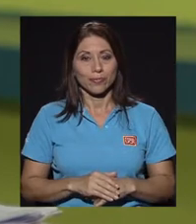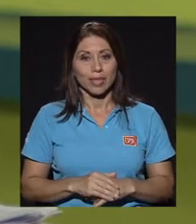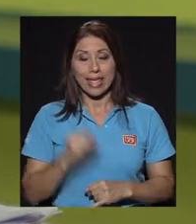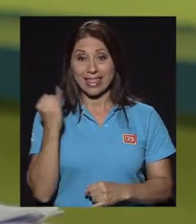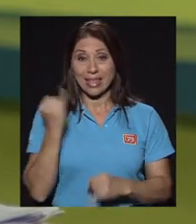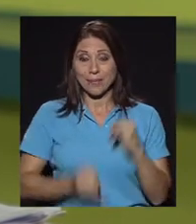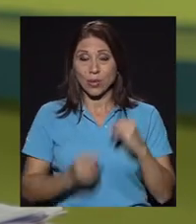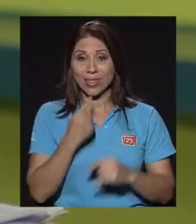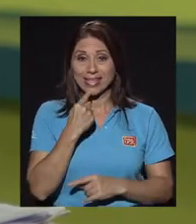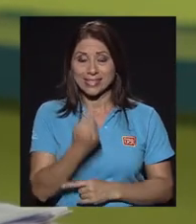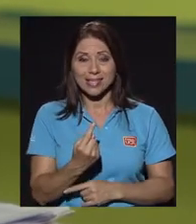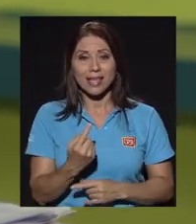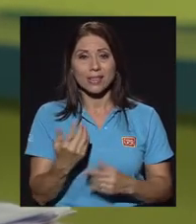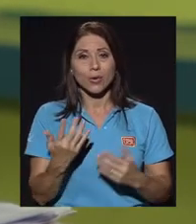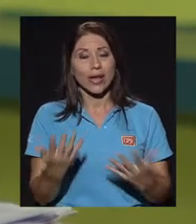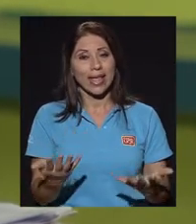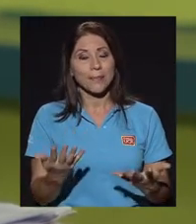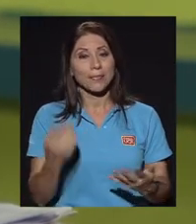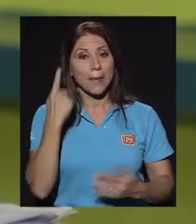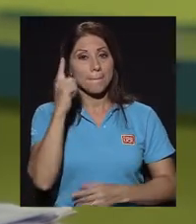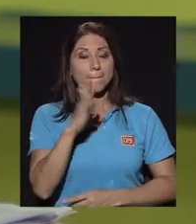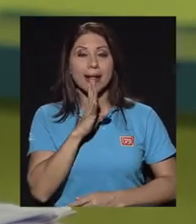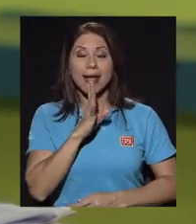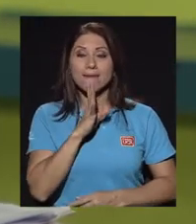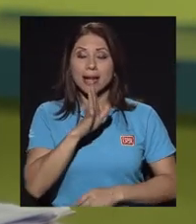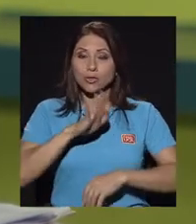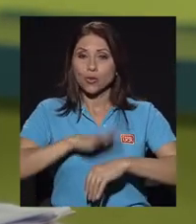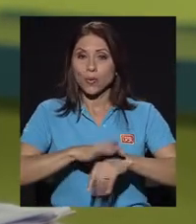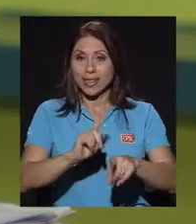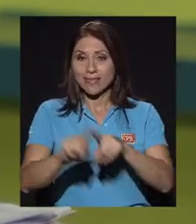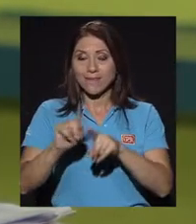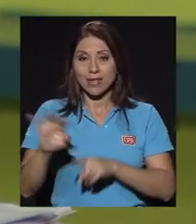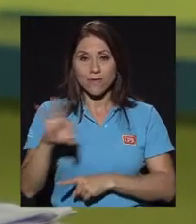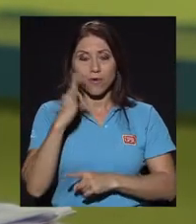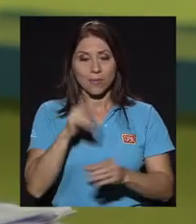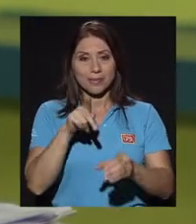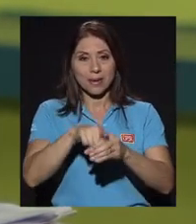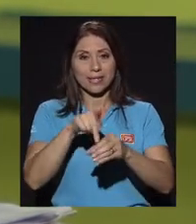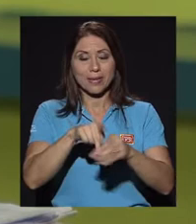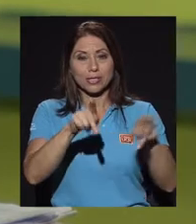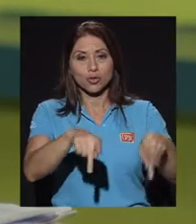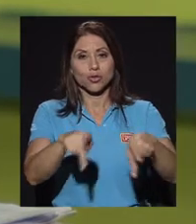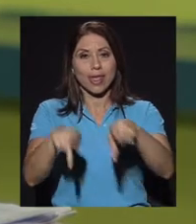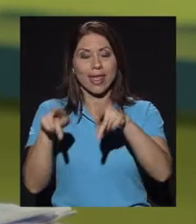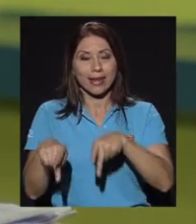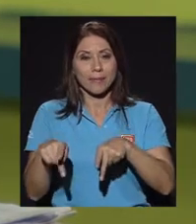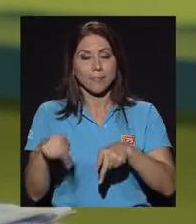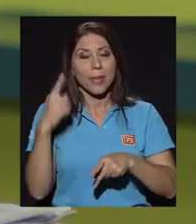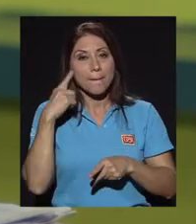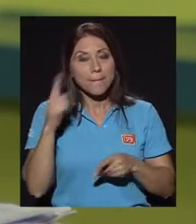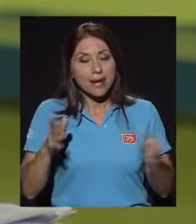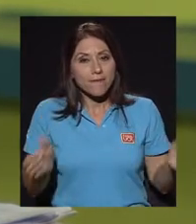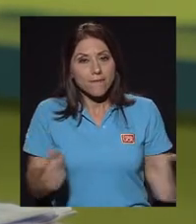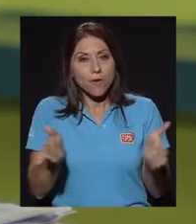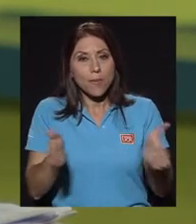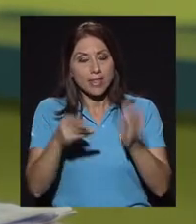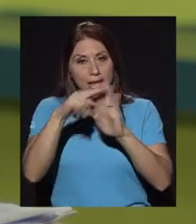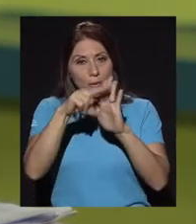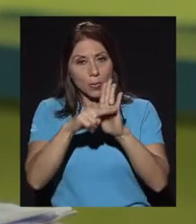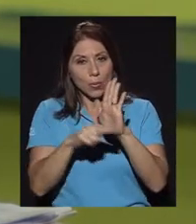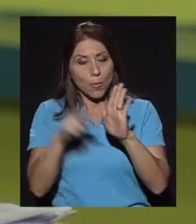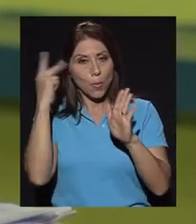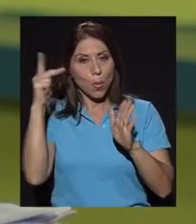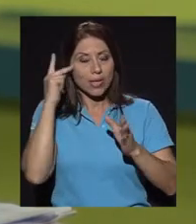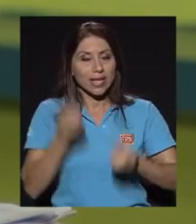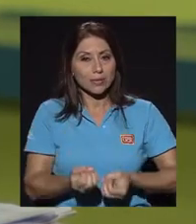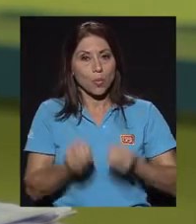Termino diciendo de que para hablar de mecanismos de participación ciudadana y fomentar políticas